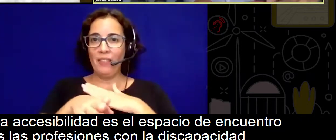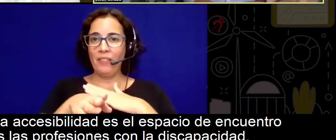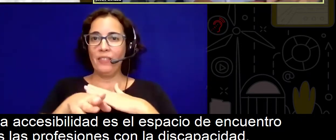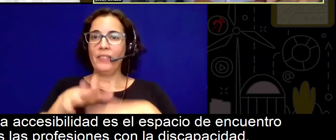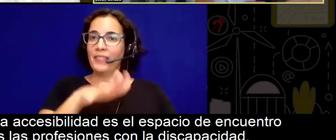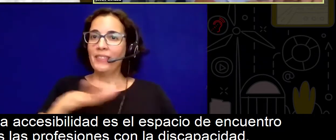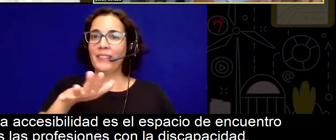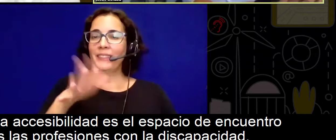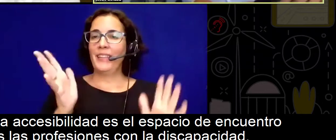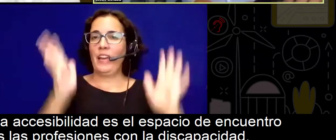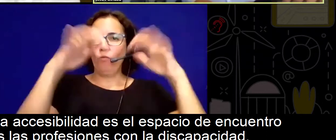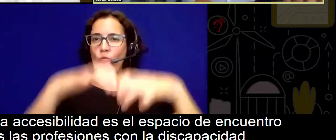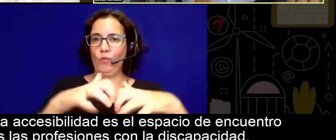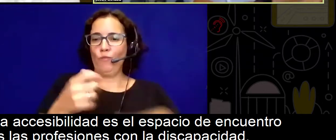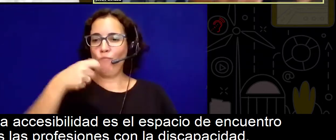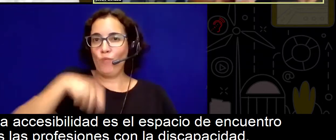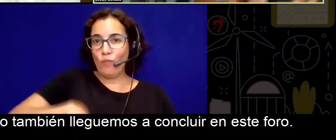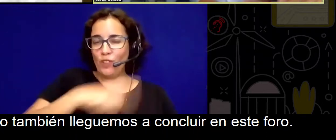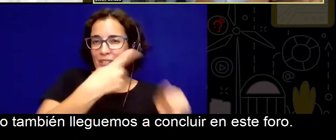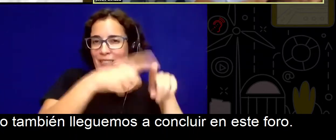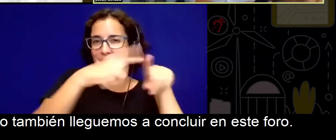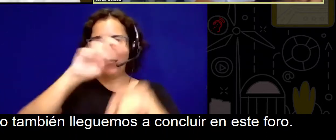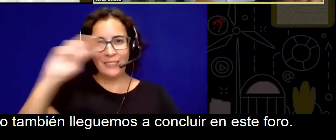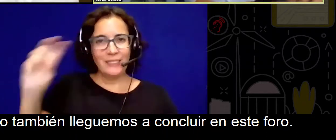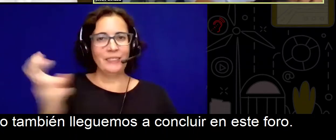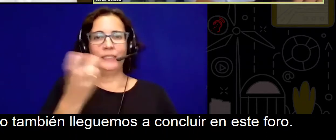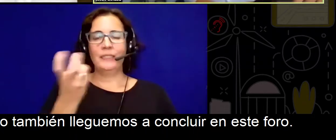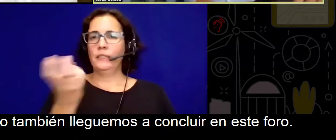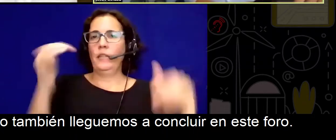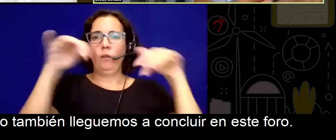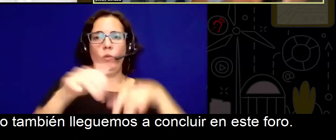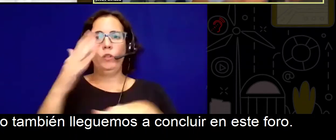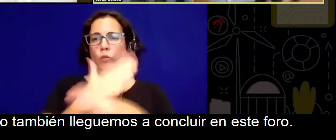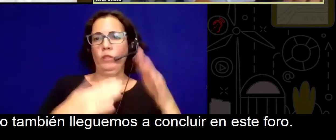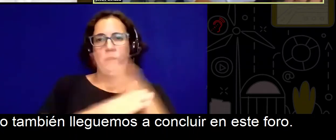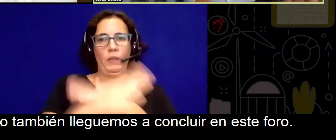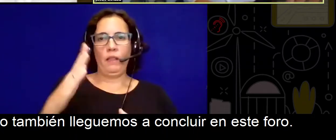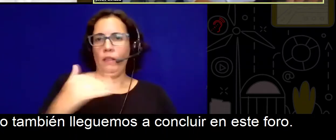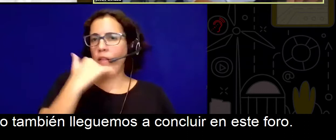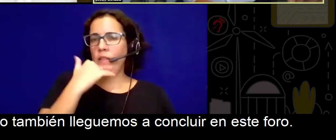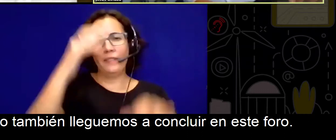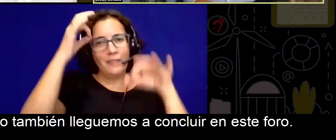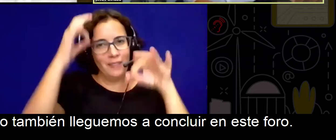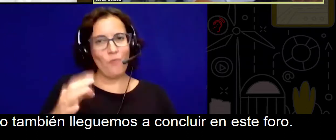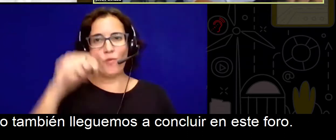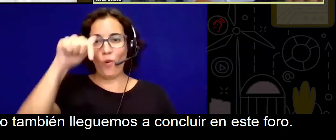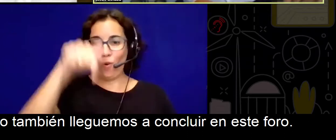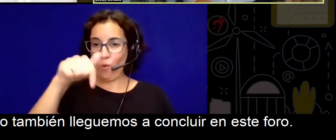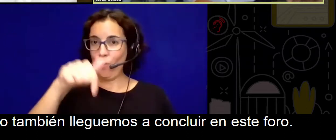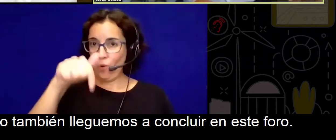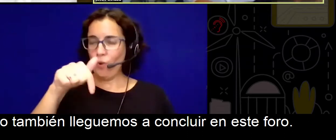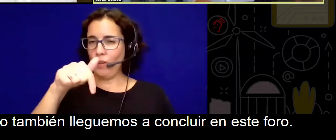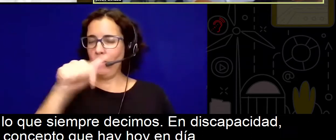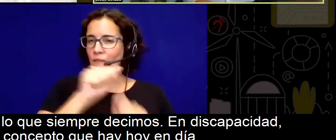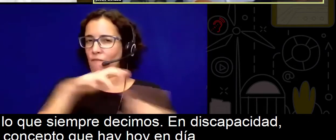entre todas las profesiones con la discapacidad, como casi seguro también lleguemos a concluir en este foro,